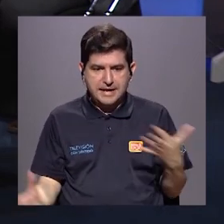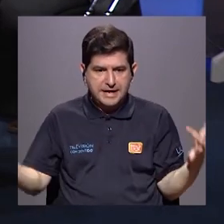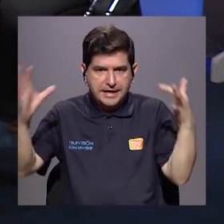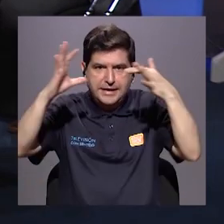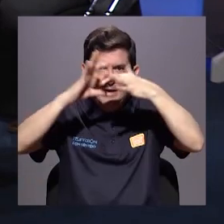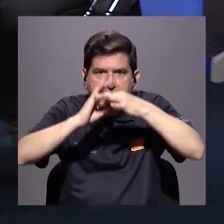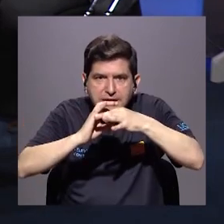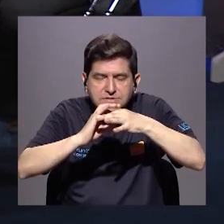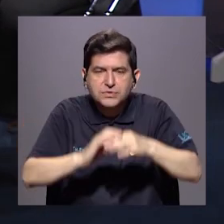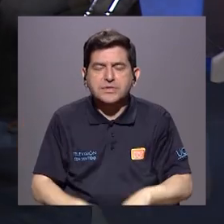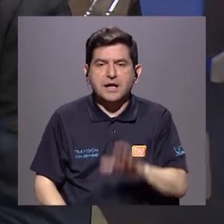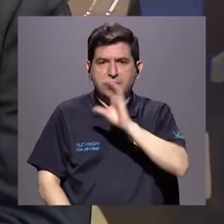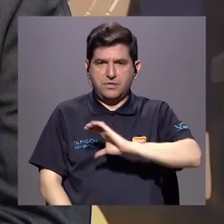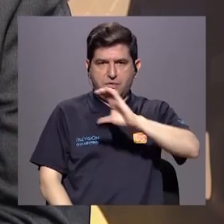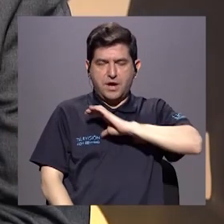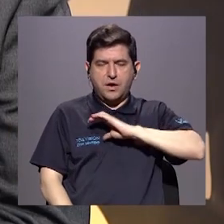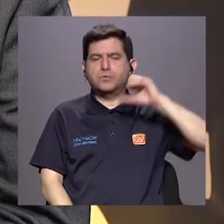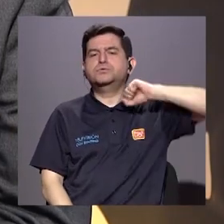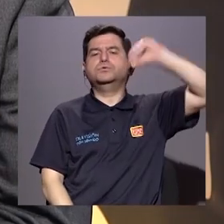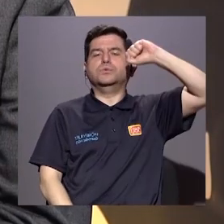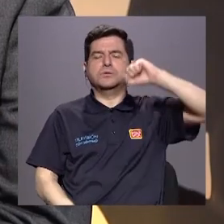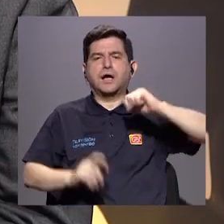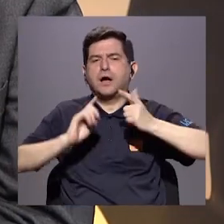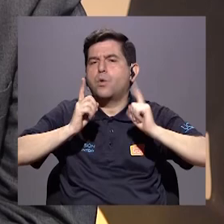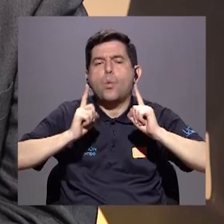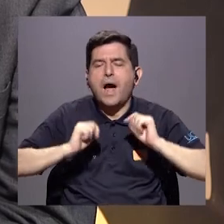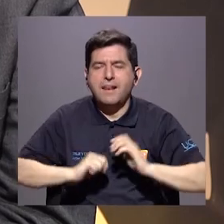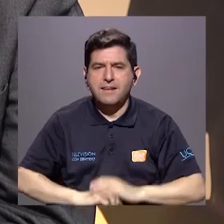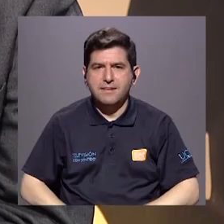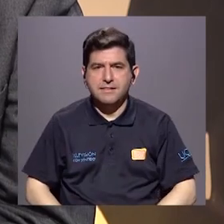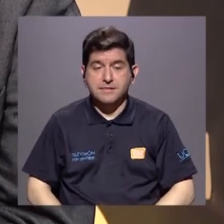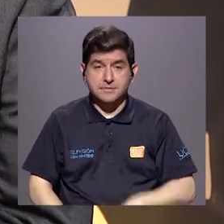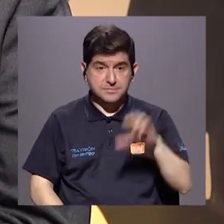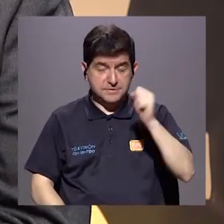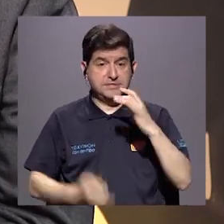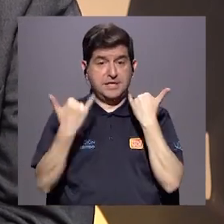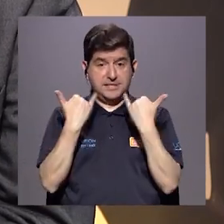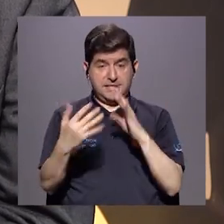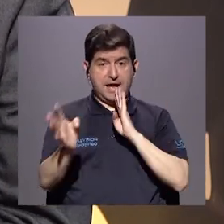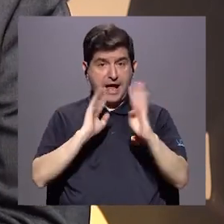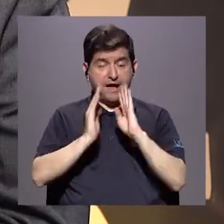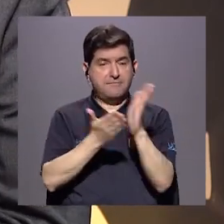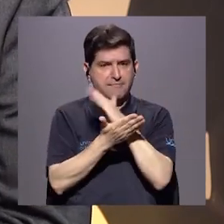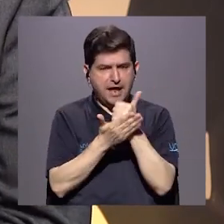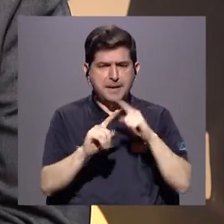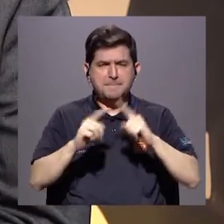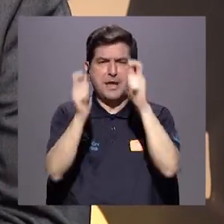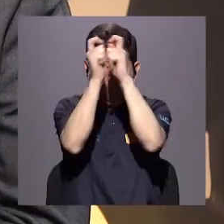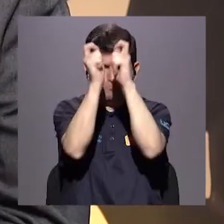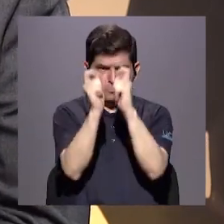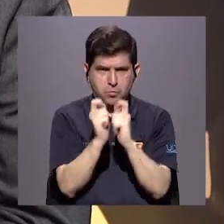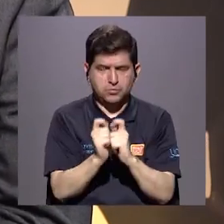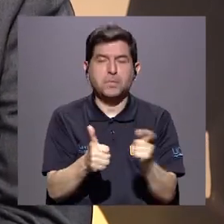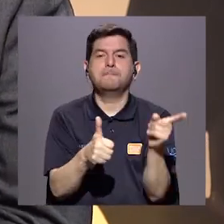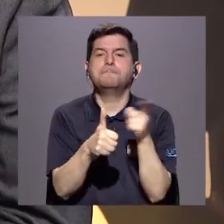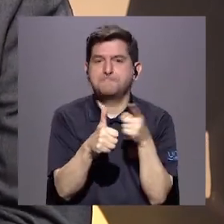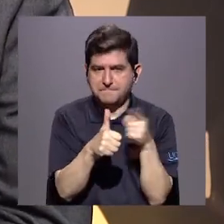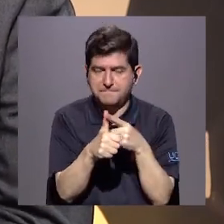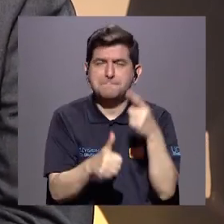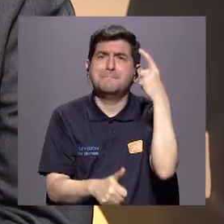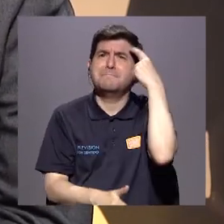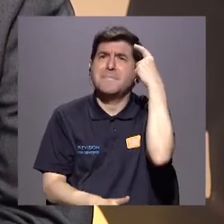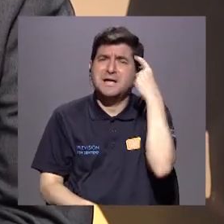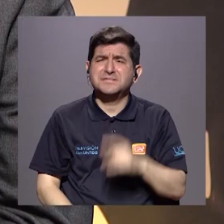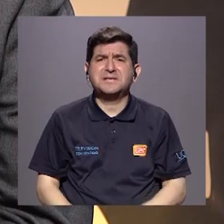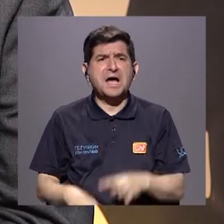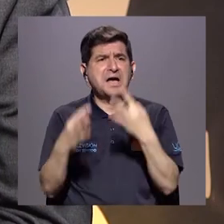al comportamiento suicida que bueno efectivamente ya hemos hablado de algunos pero corre como puntualiza en primer lugar pensar que